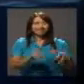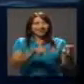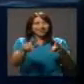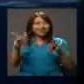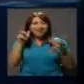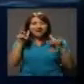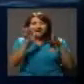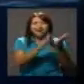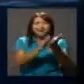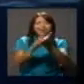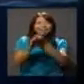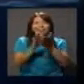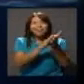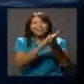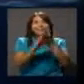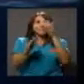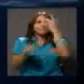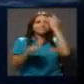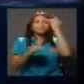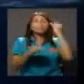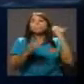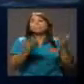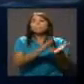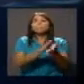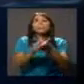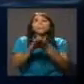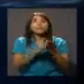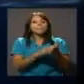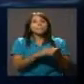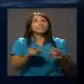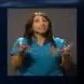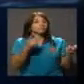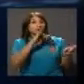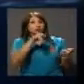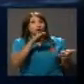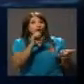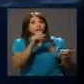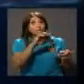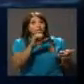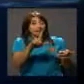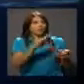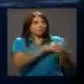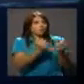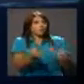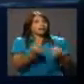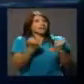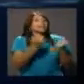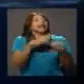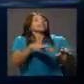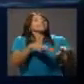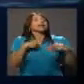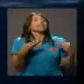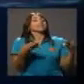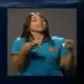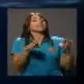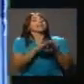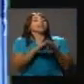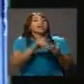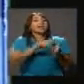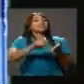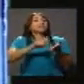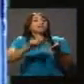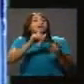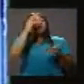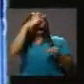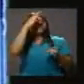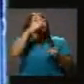Don José Miguel fue muy valiente en aceptar que cerraría la escuela de filosofía usted a cual de esas 60 yo sé